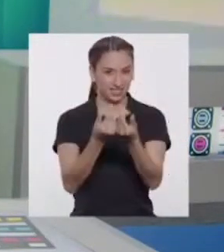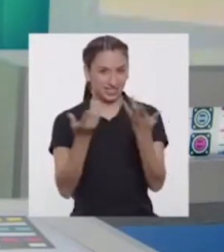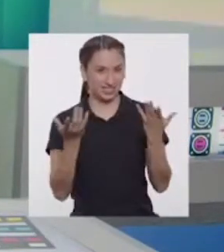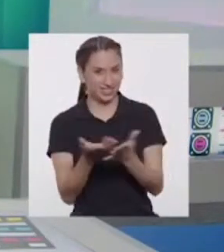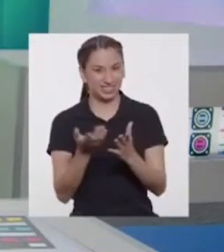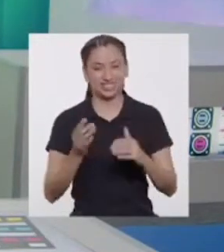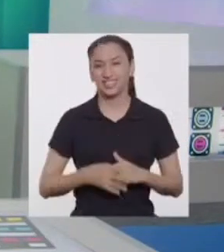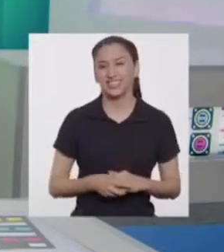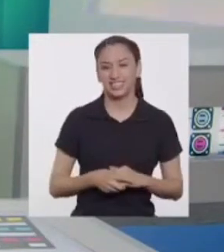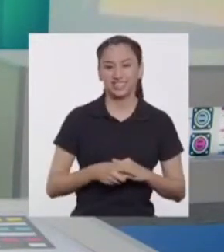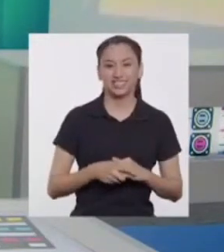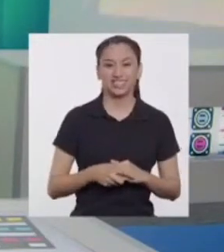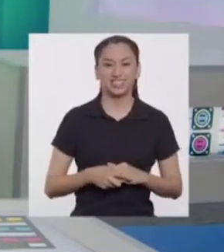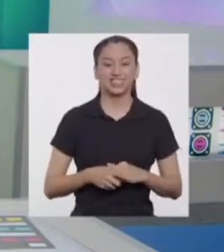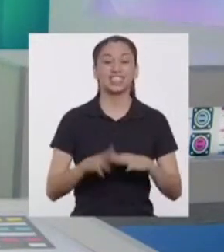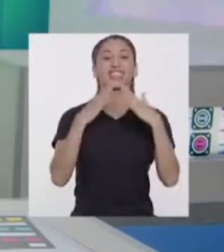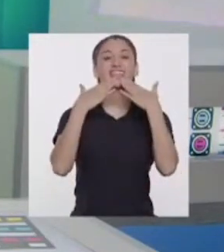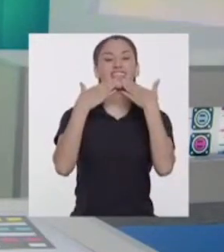¡Felicitaciones!